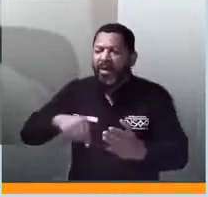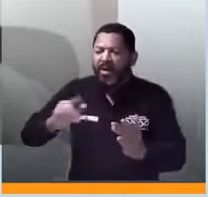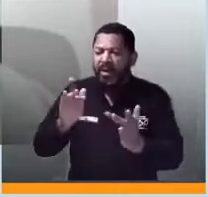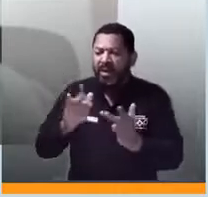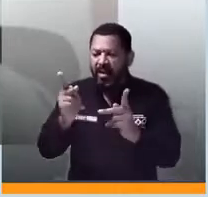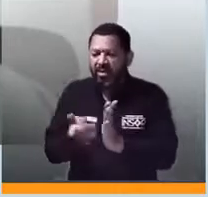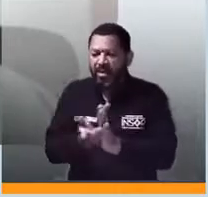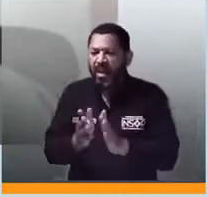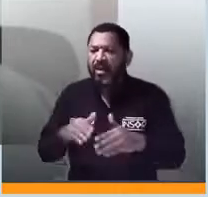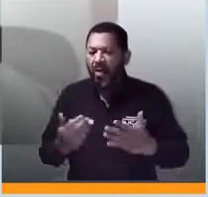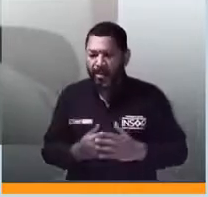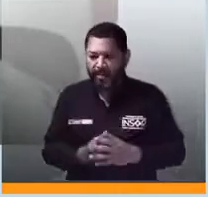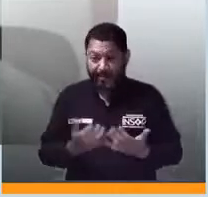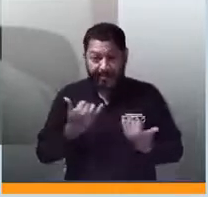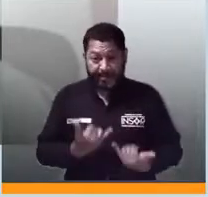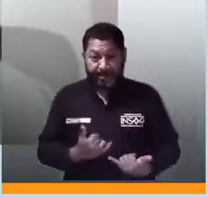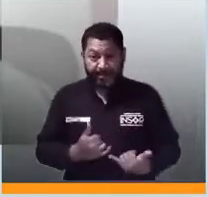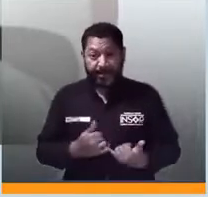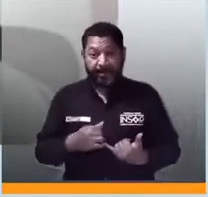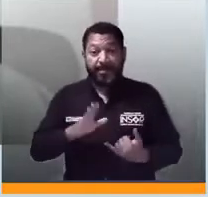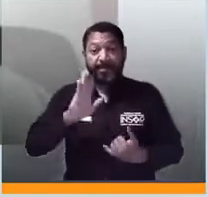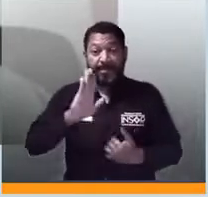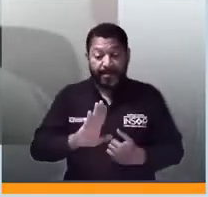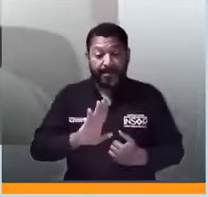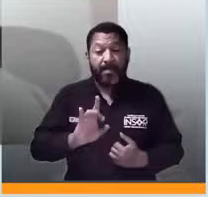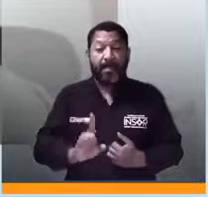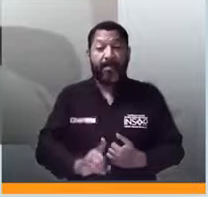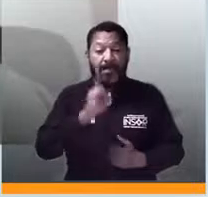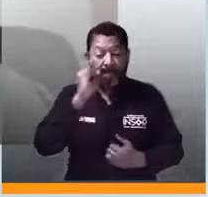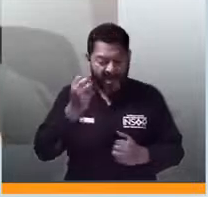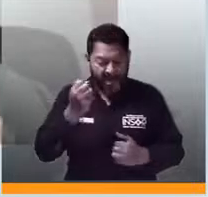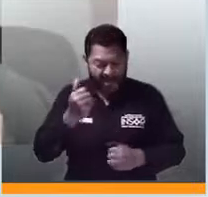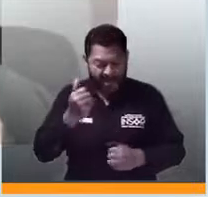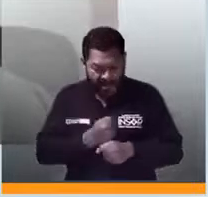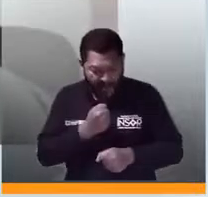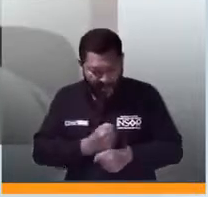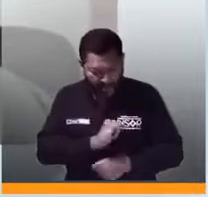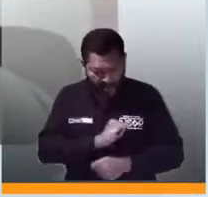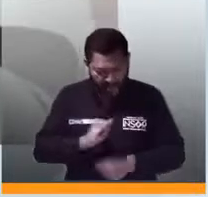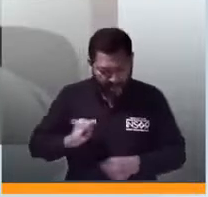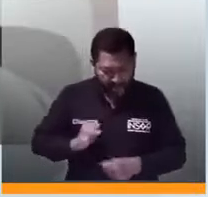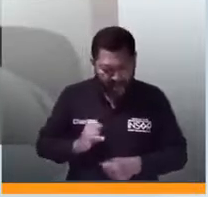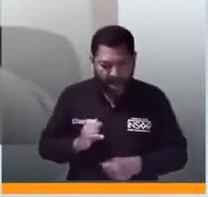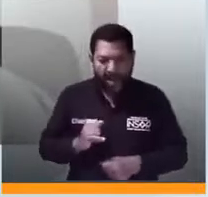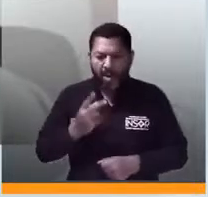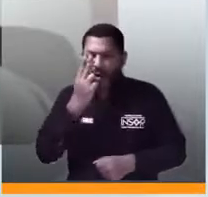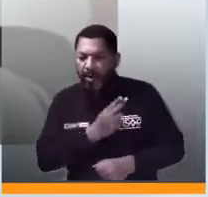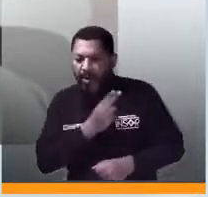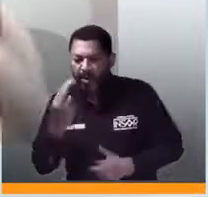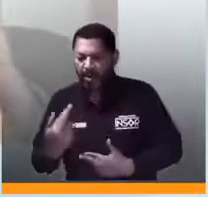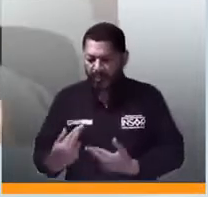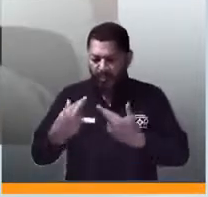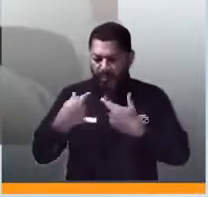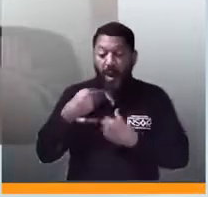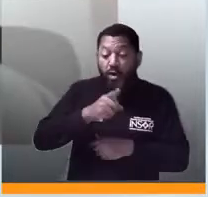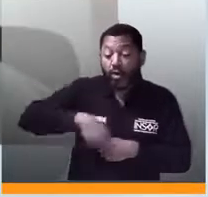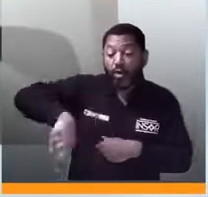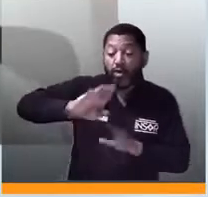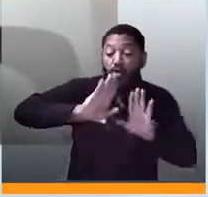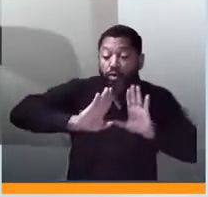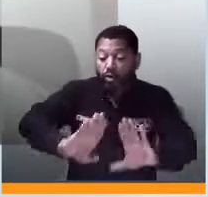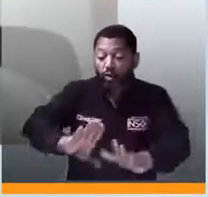pensado de que aquí, en la perspectiva de ese trabajo autónomo, de compromiso y responsabilidad de los estudiantes con